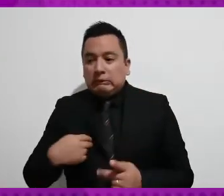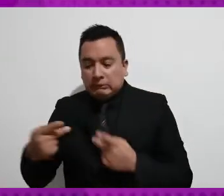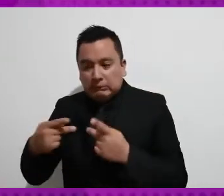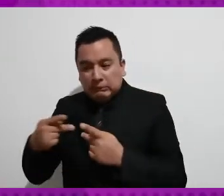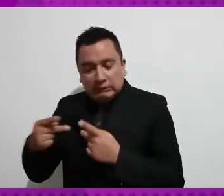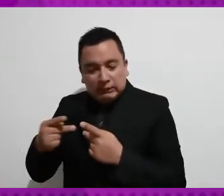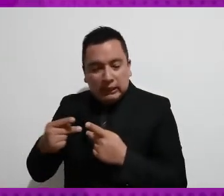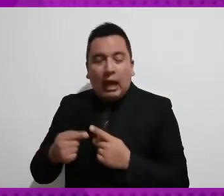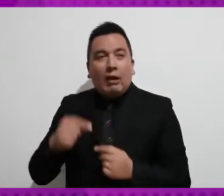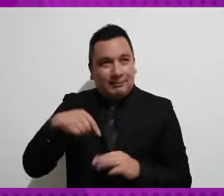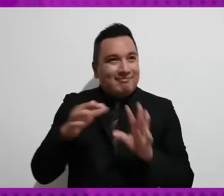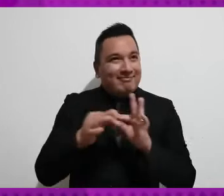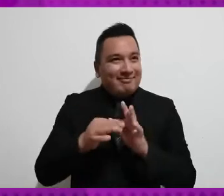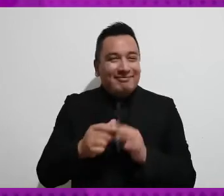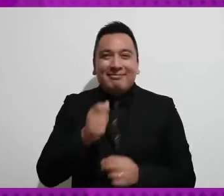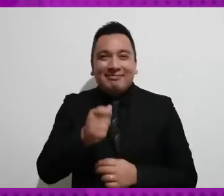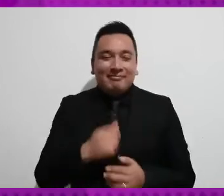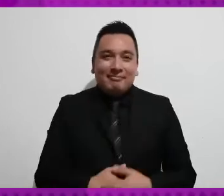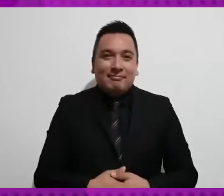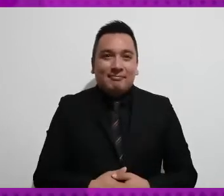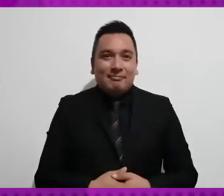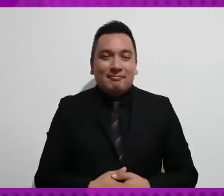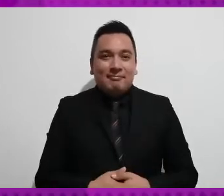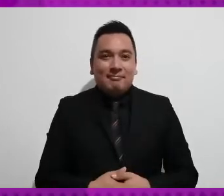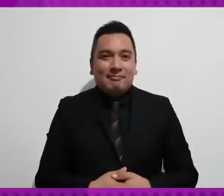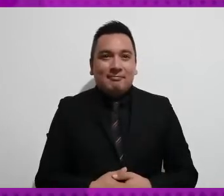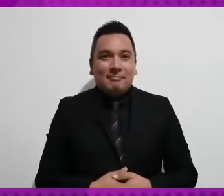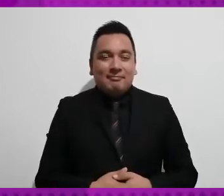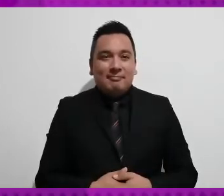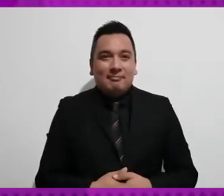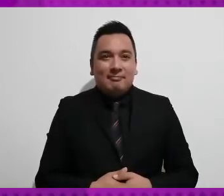día de hoy vamos a compartir con ustedes.